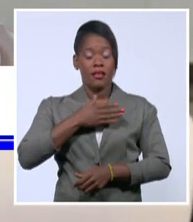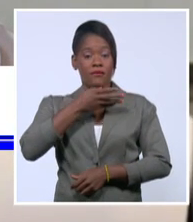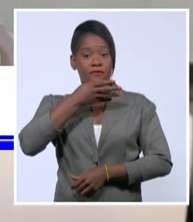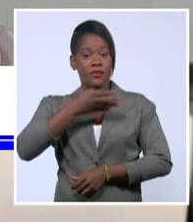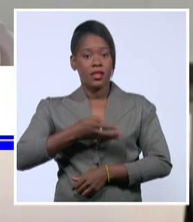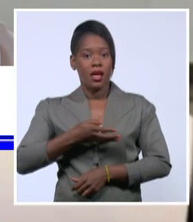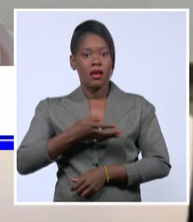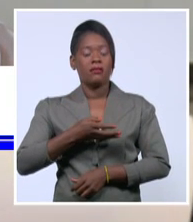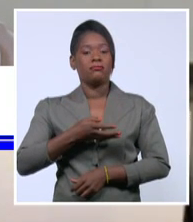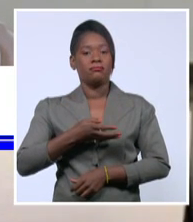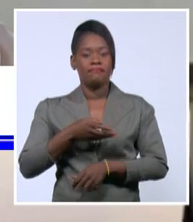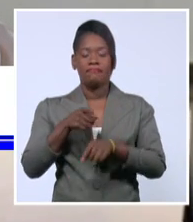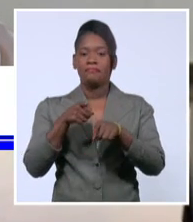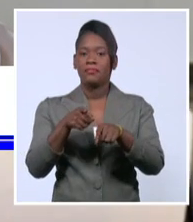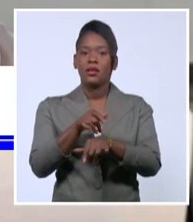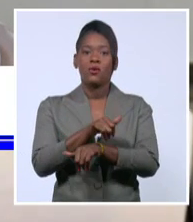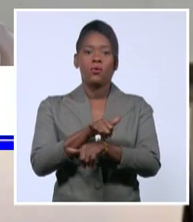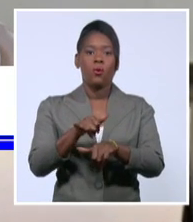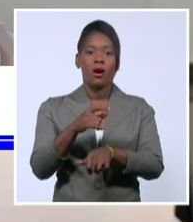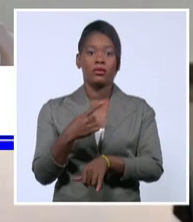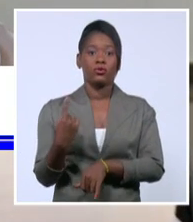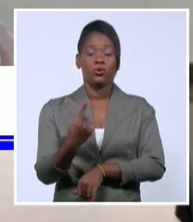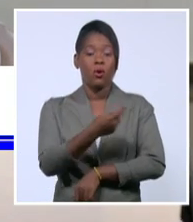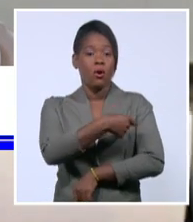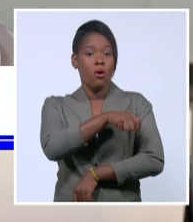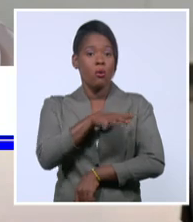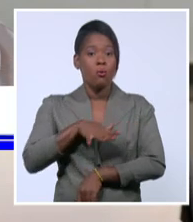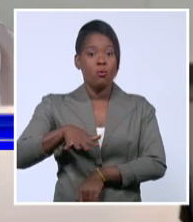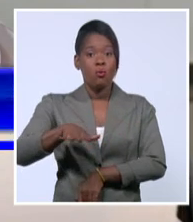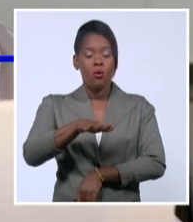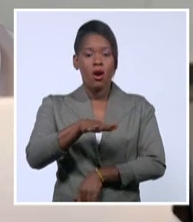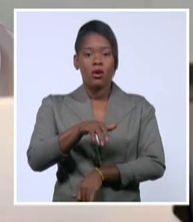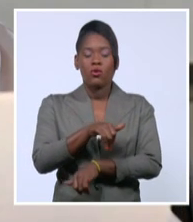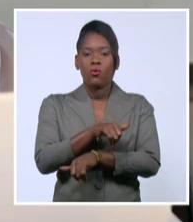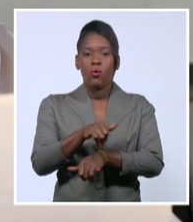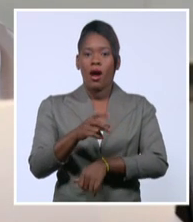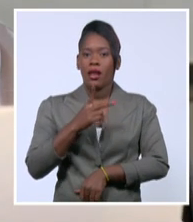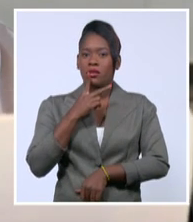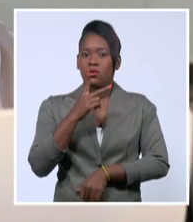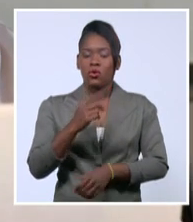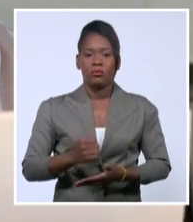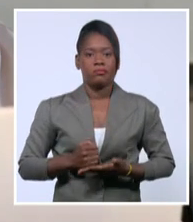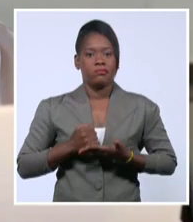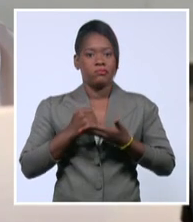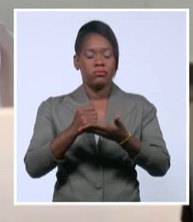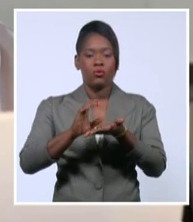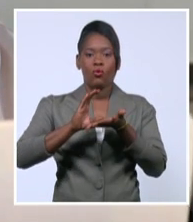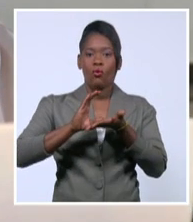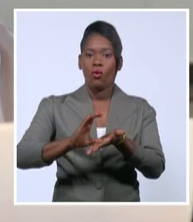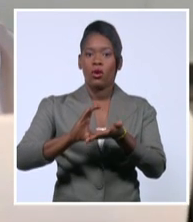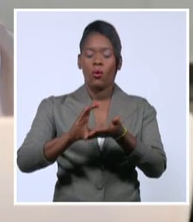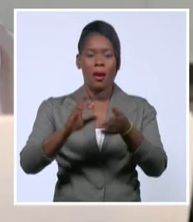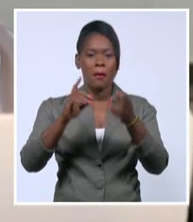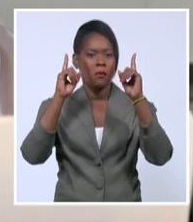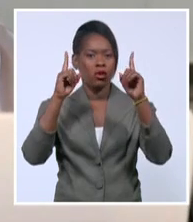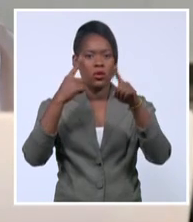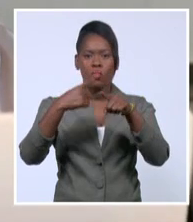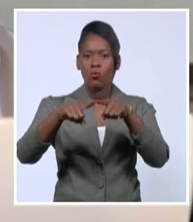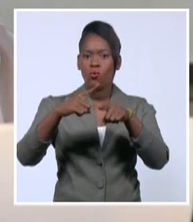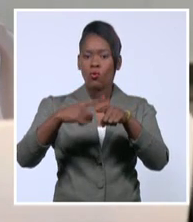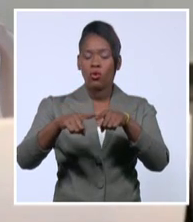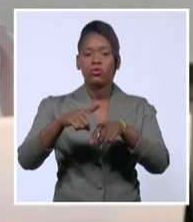jefe Fidel Castro Ruz que el pueblo cubano brindó sus esfuerzos políticos y